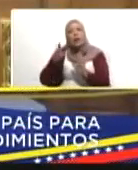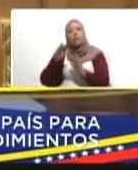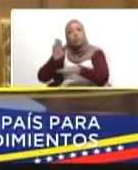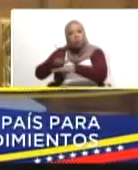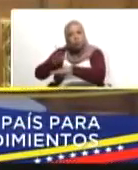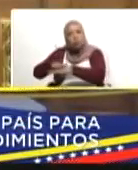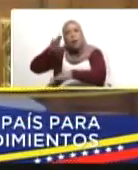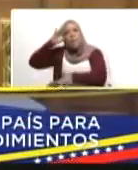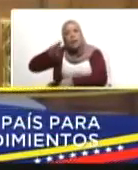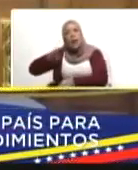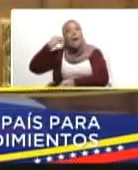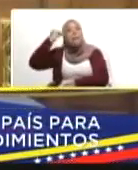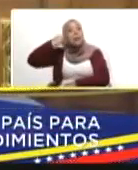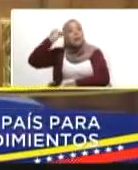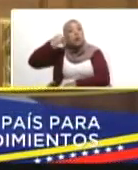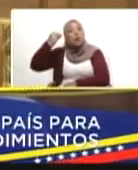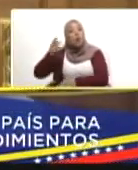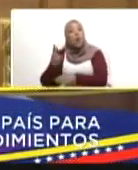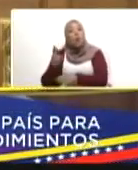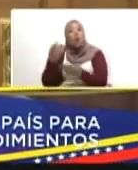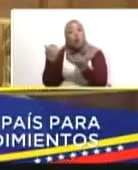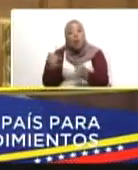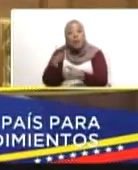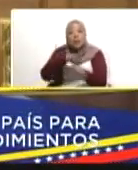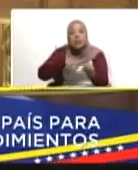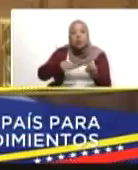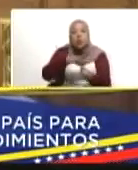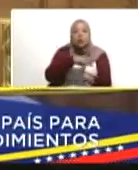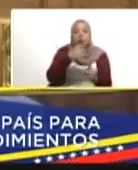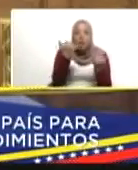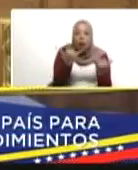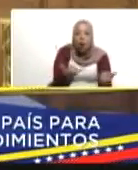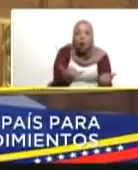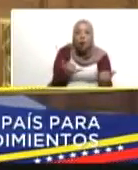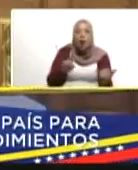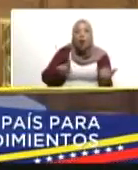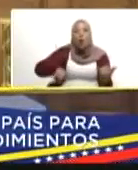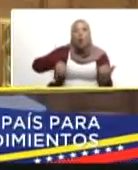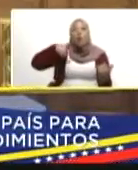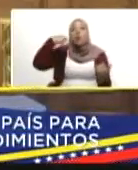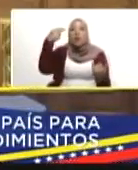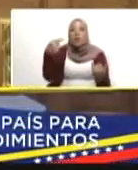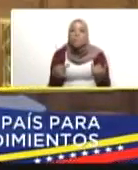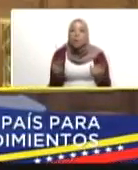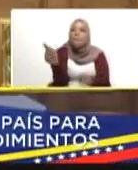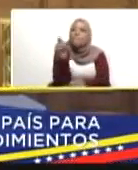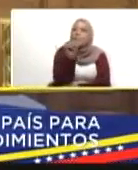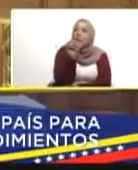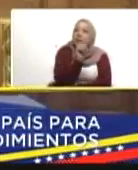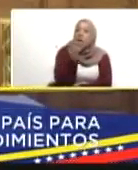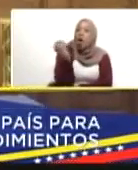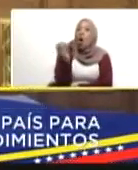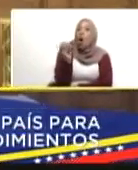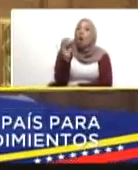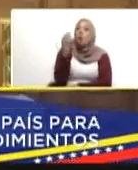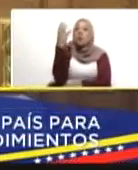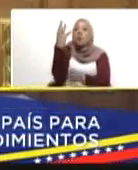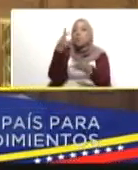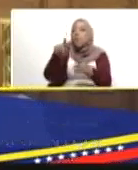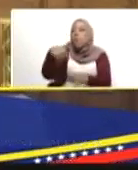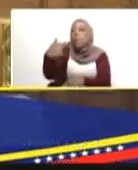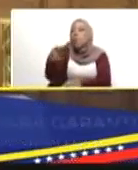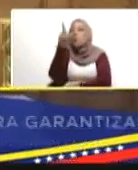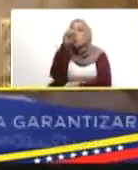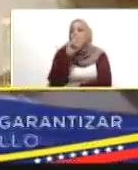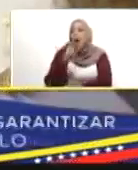tiene que pensar lo inmediato lo mediato y largo plazo y la continuidad de la operación que